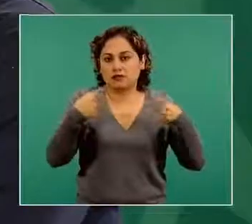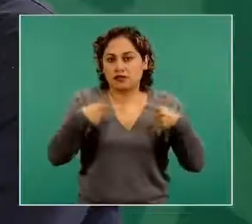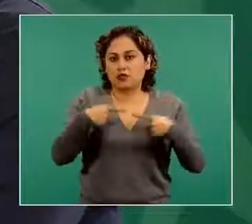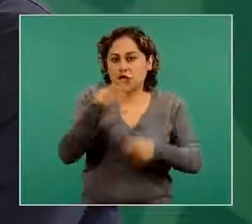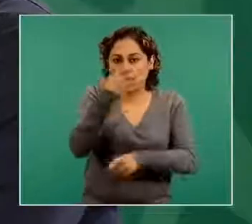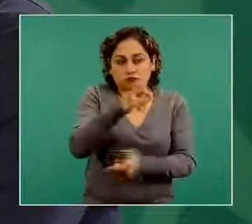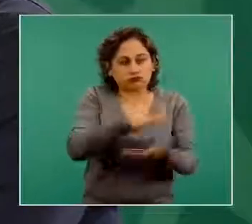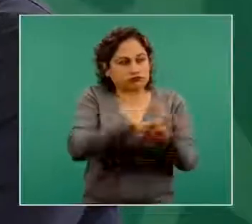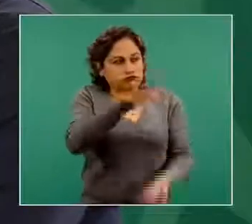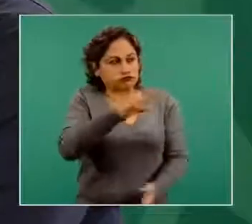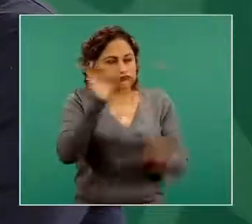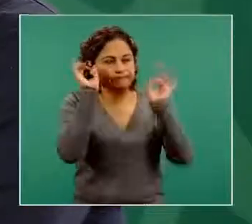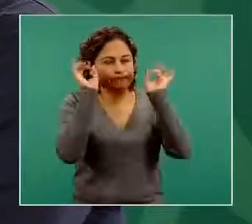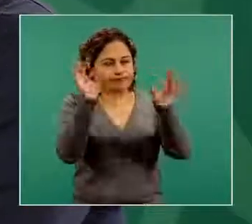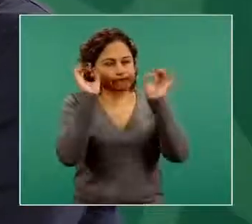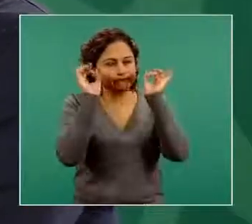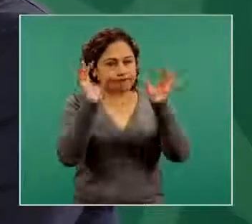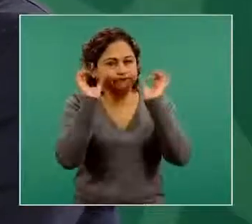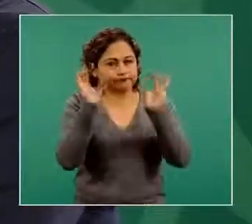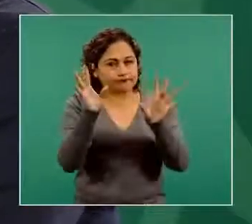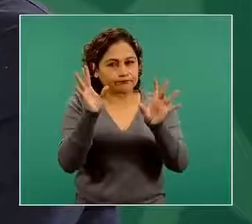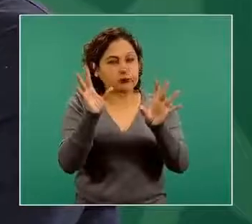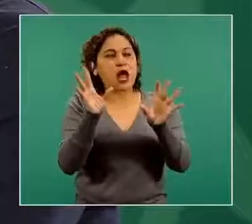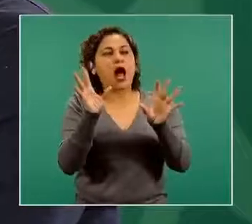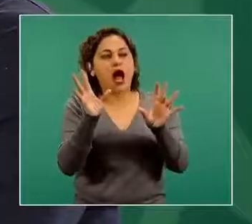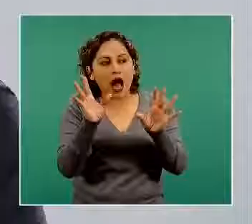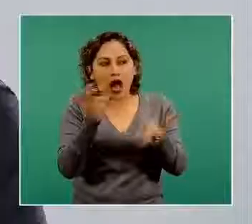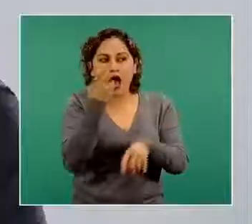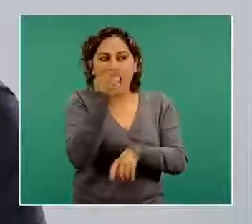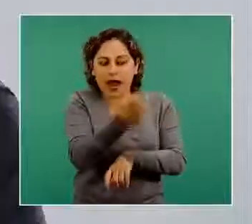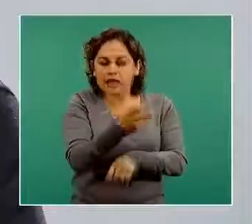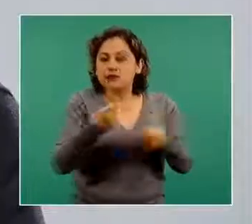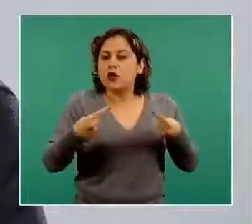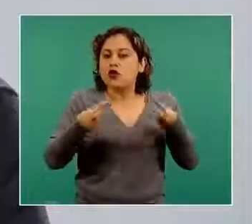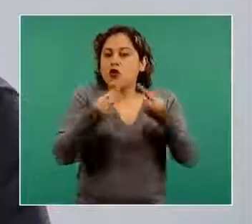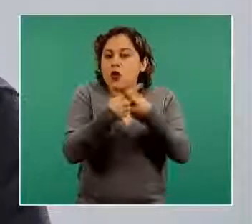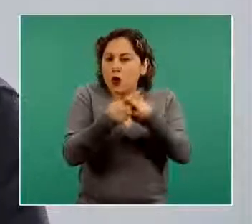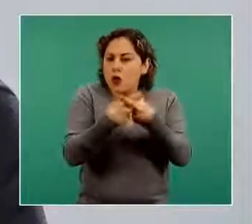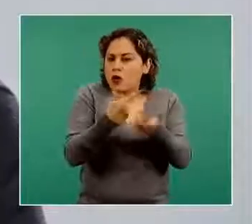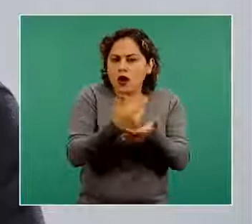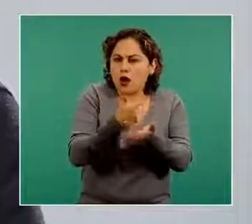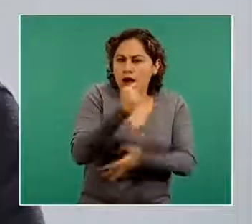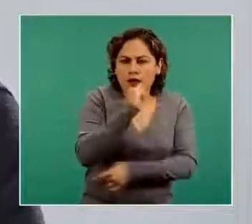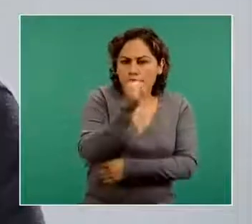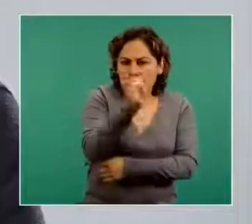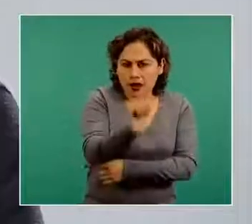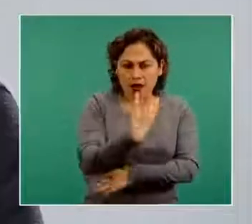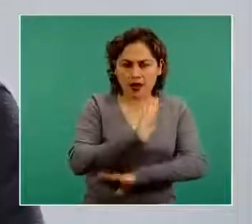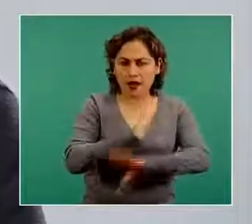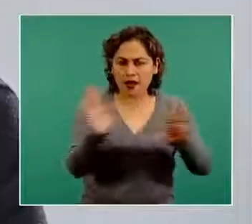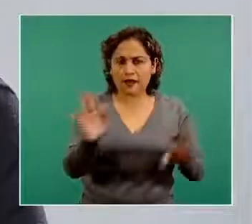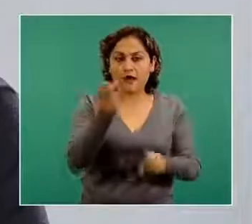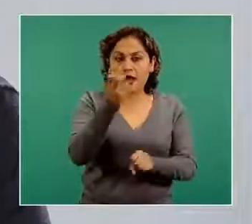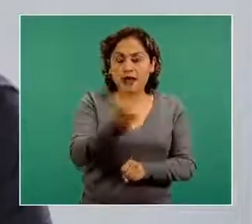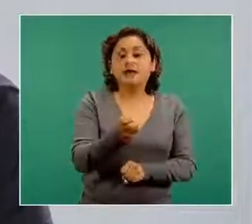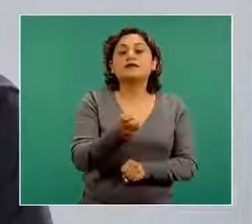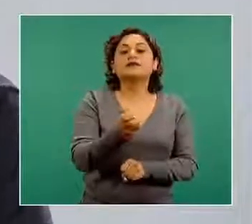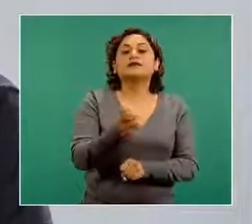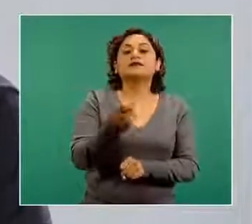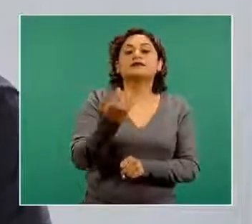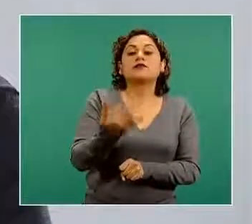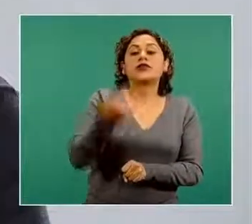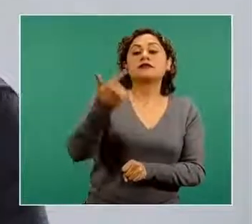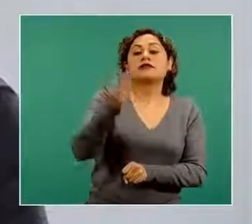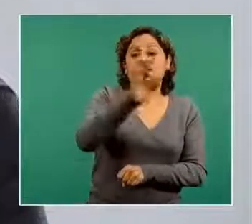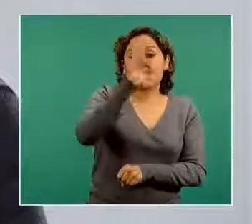con que tenga un dolor de cabeza, se clasifica como un ESAVI no grave, y eso ha sucedido en el 57% de los